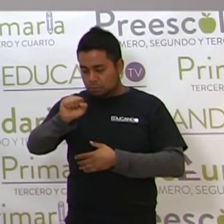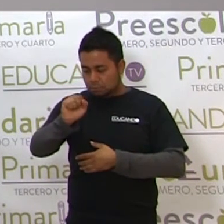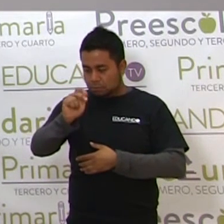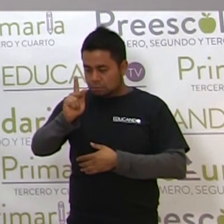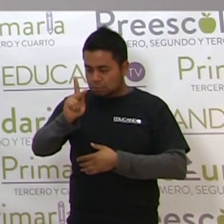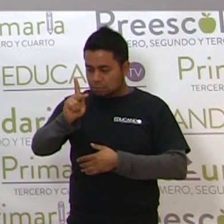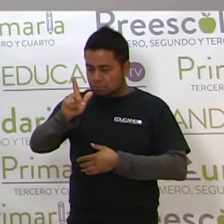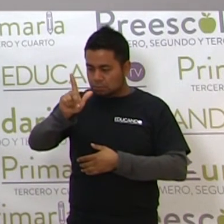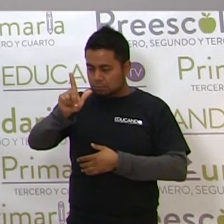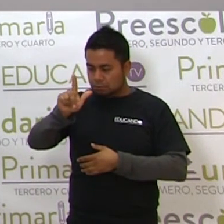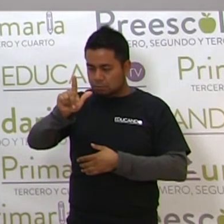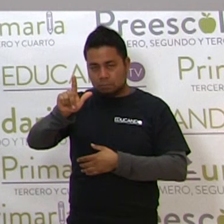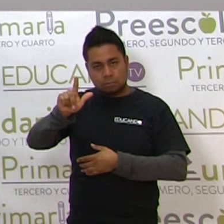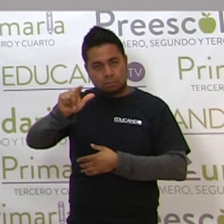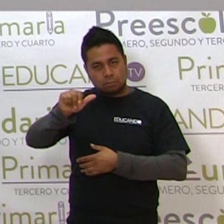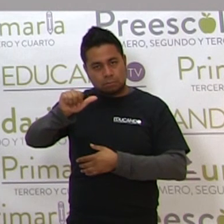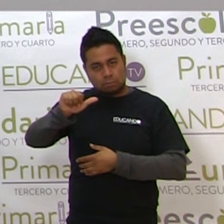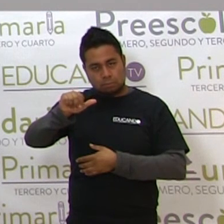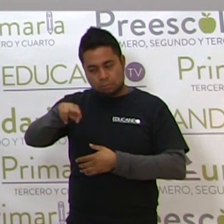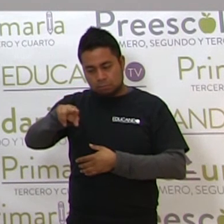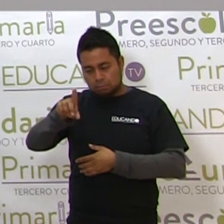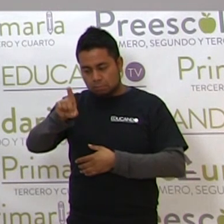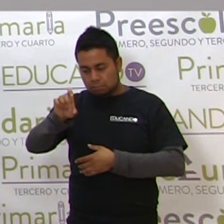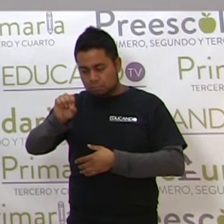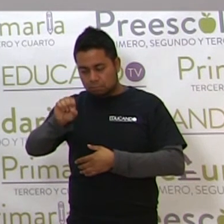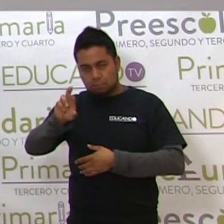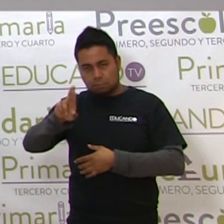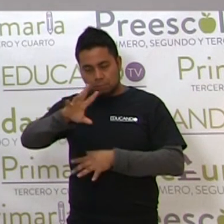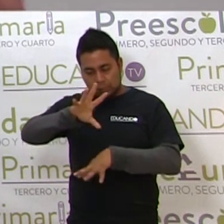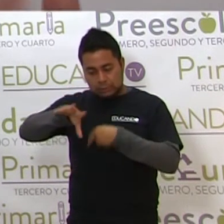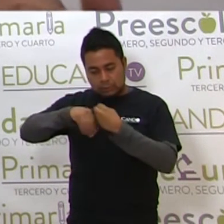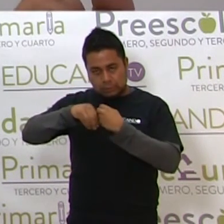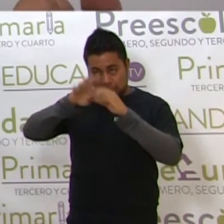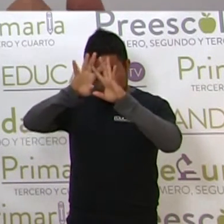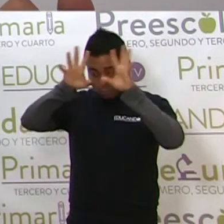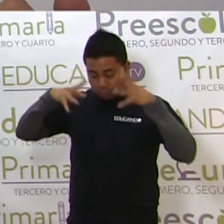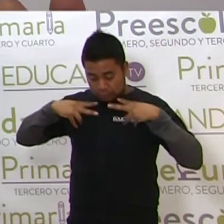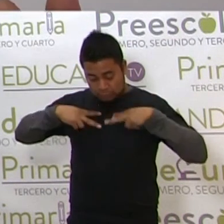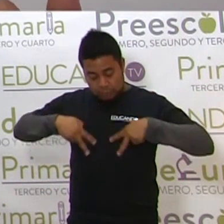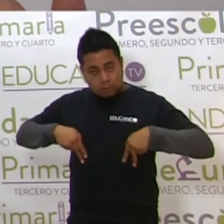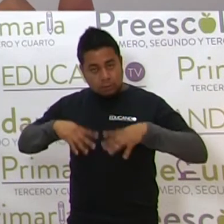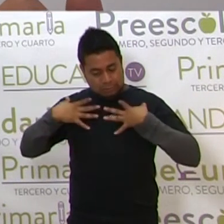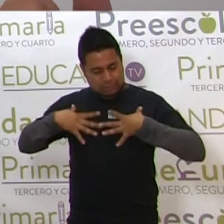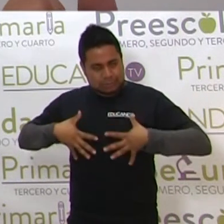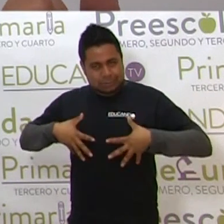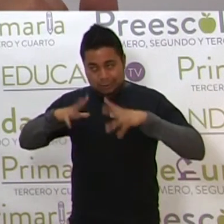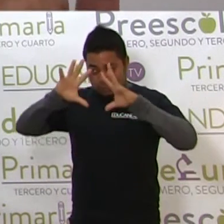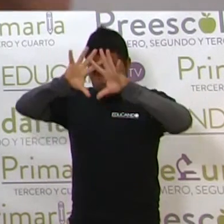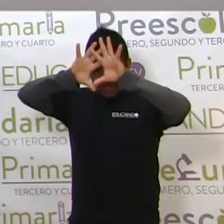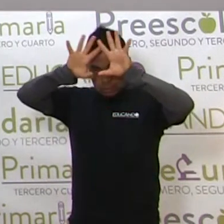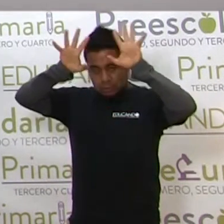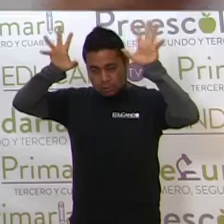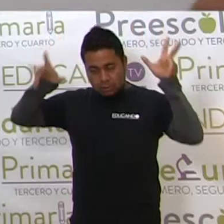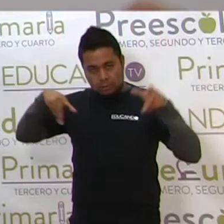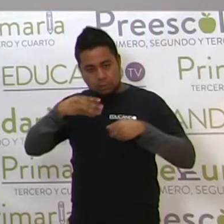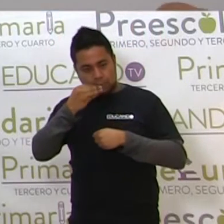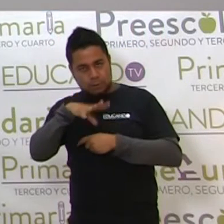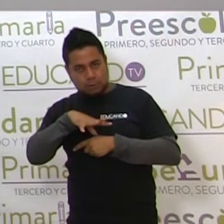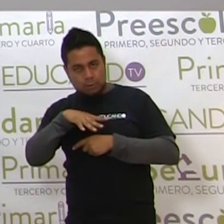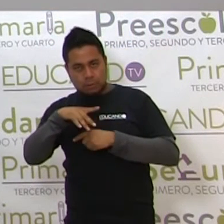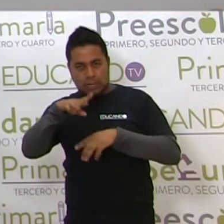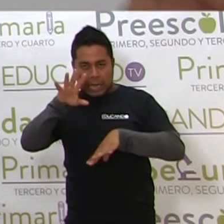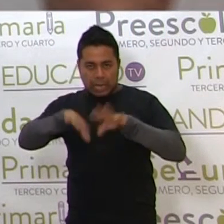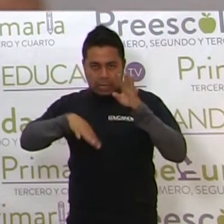resplandor Es un complemento del vestido es algo hermoso eh Se lo quitan para